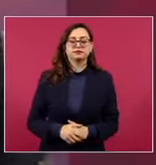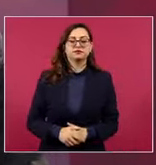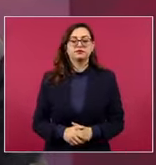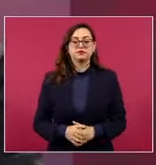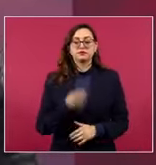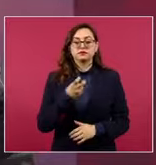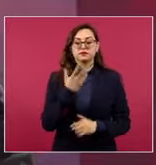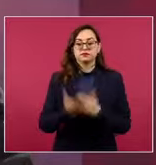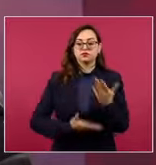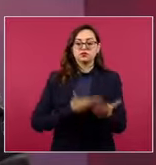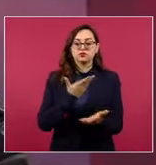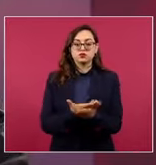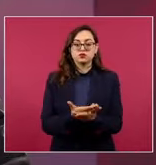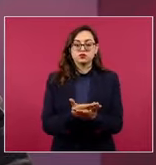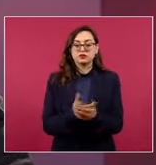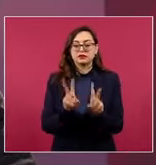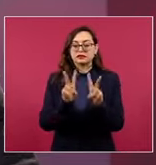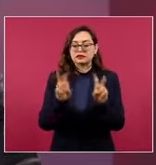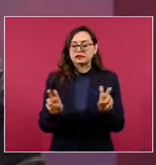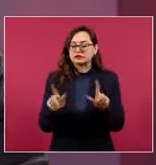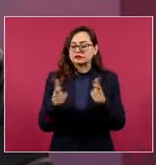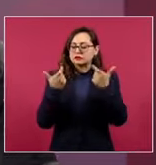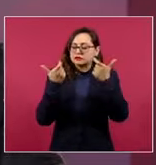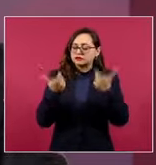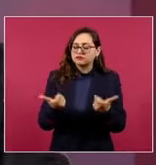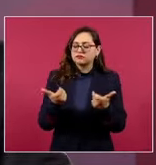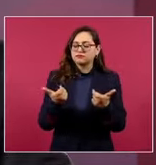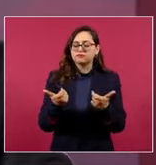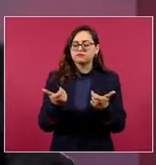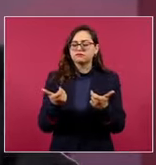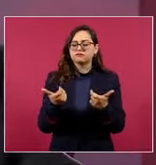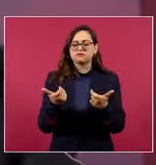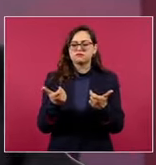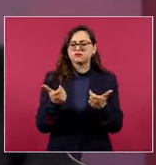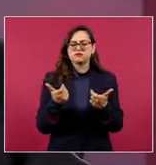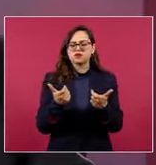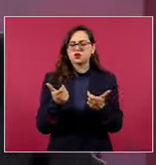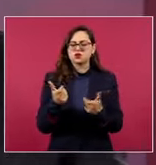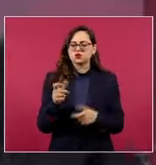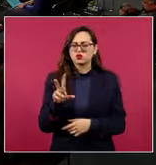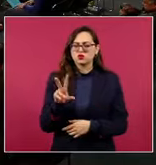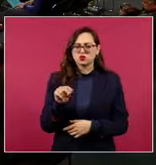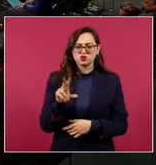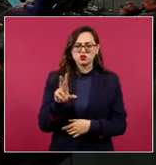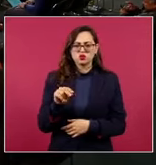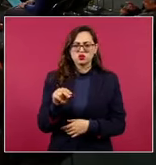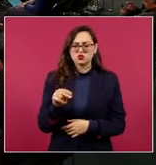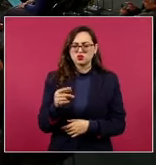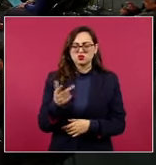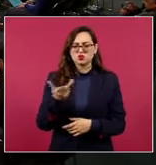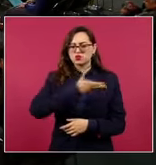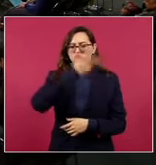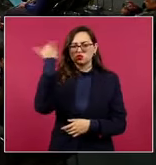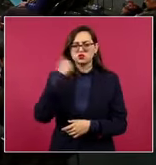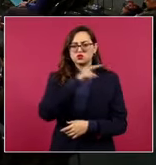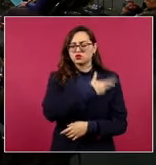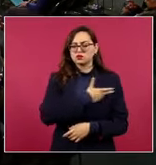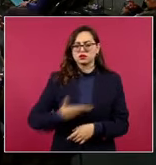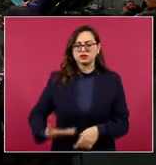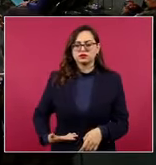la moneda, no conozco bien qué esté proponiendo el